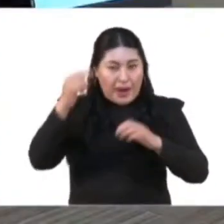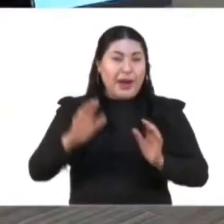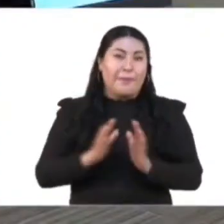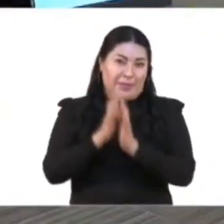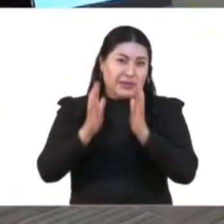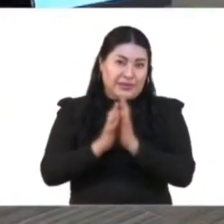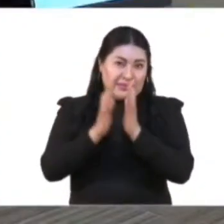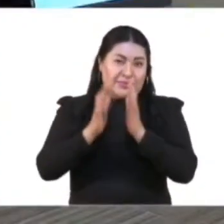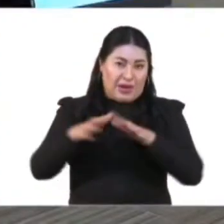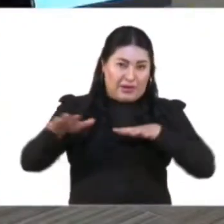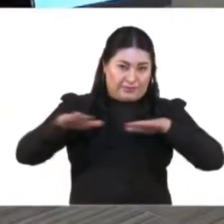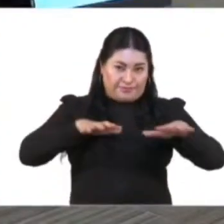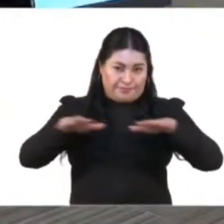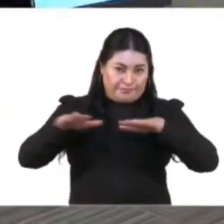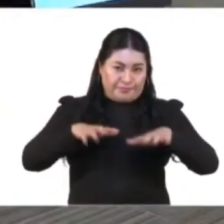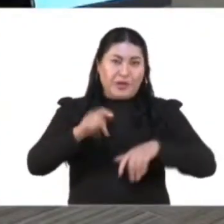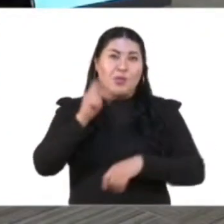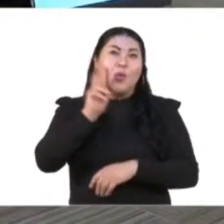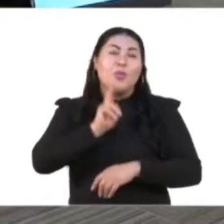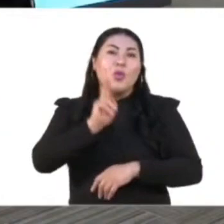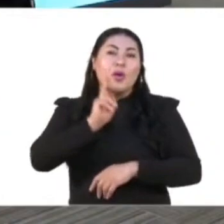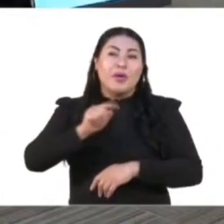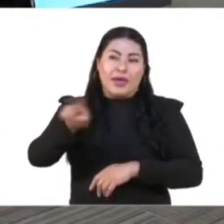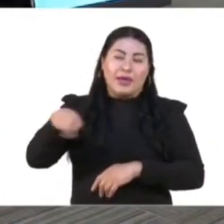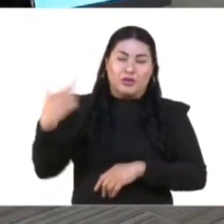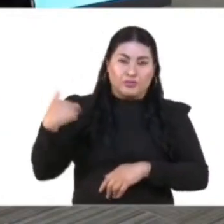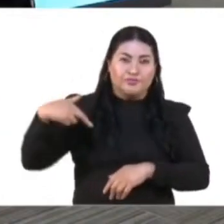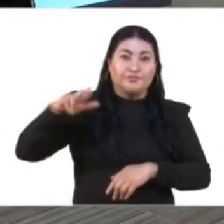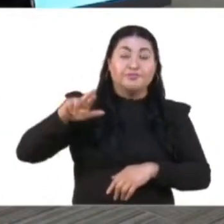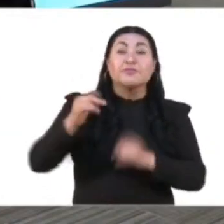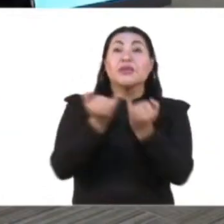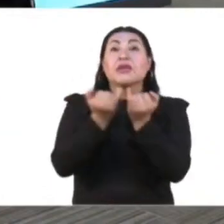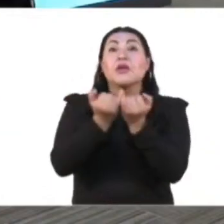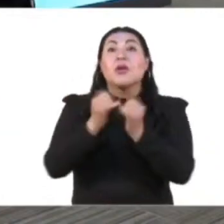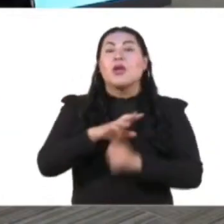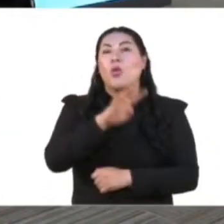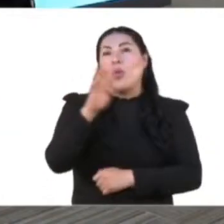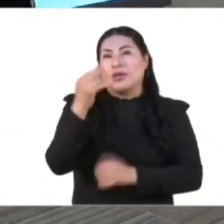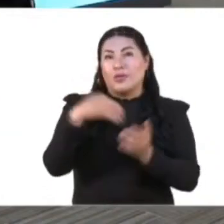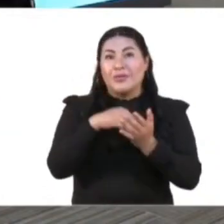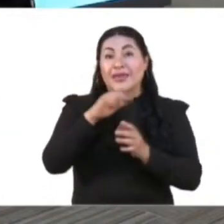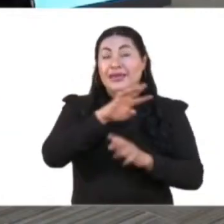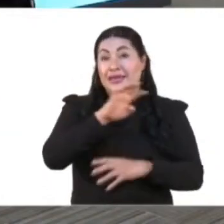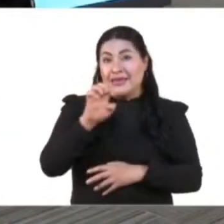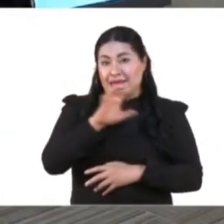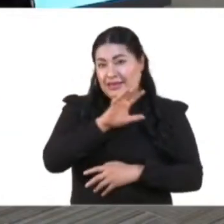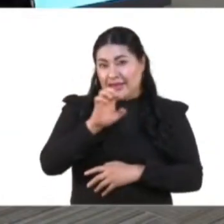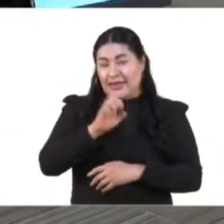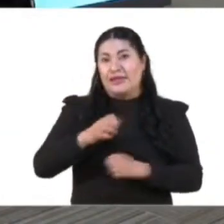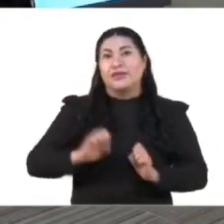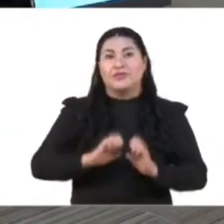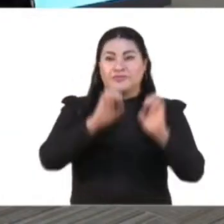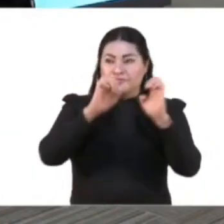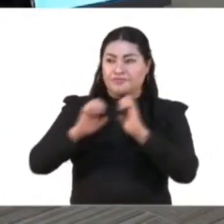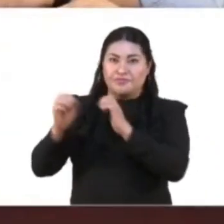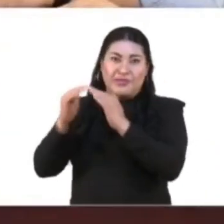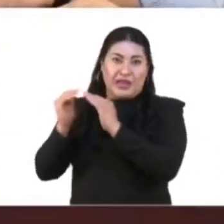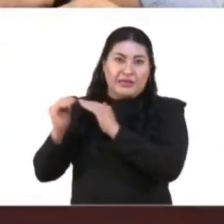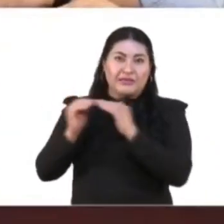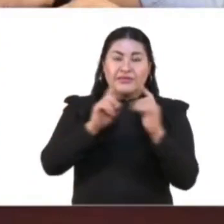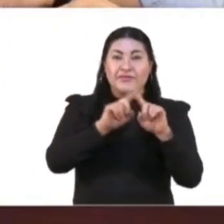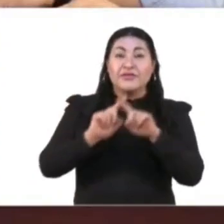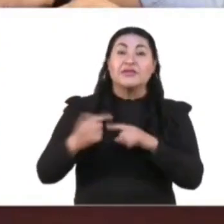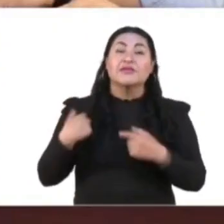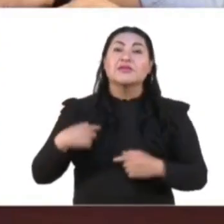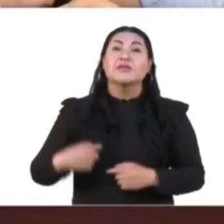23,944 inmuebles de forma voluntaria y se sumaron 4,500 unidades habitacionales. Se instalaron las